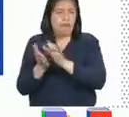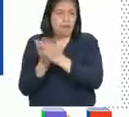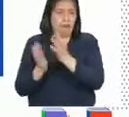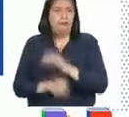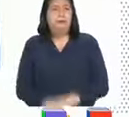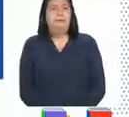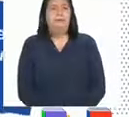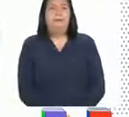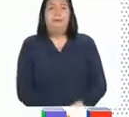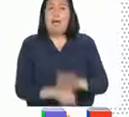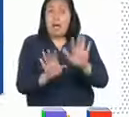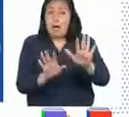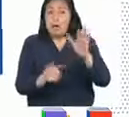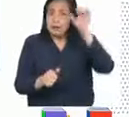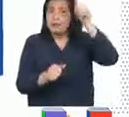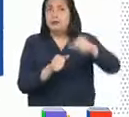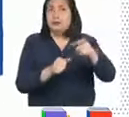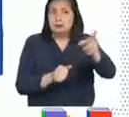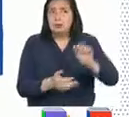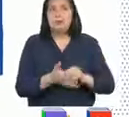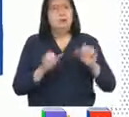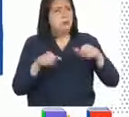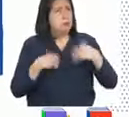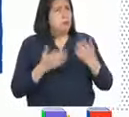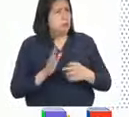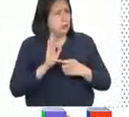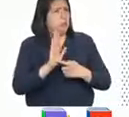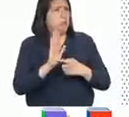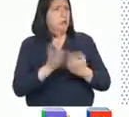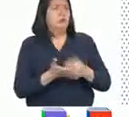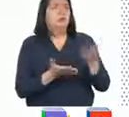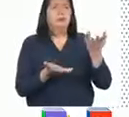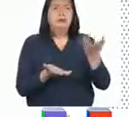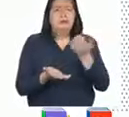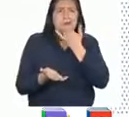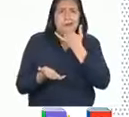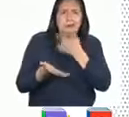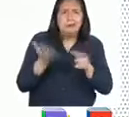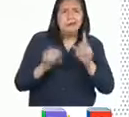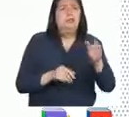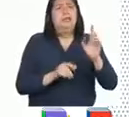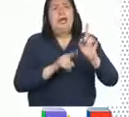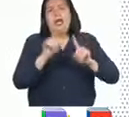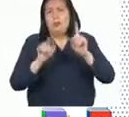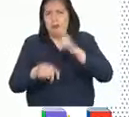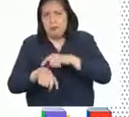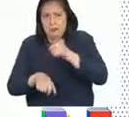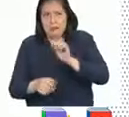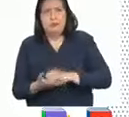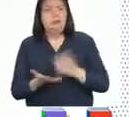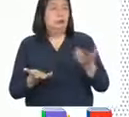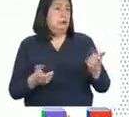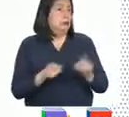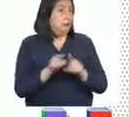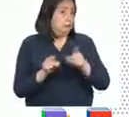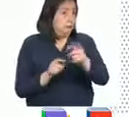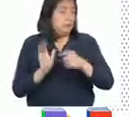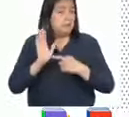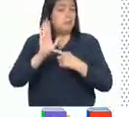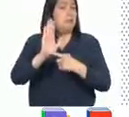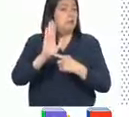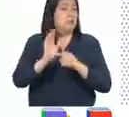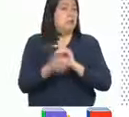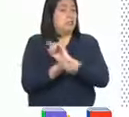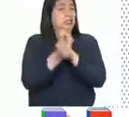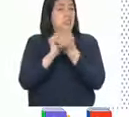publicación. Y recuerden que pueden representar una situación en un momento dado, pero también mostrar